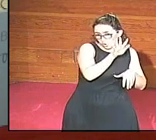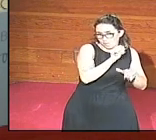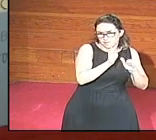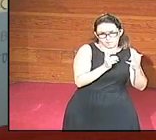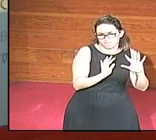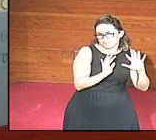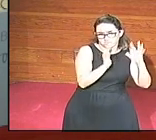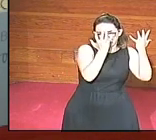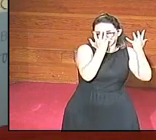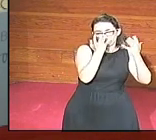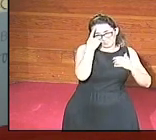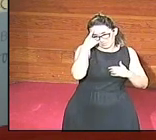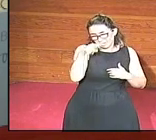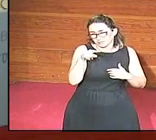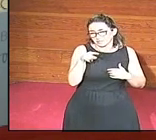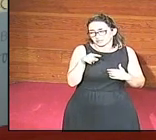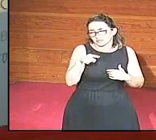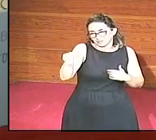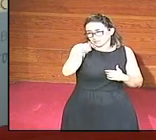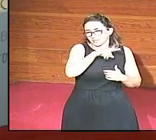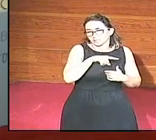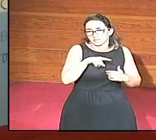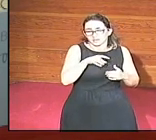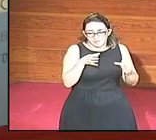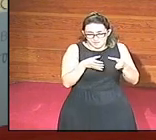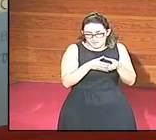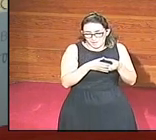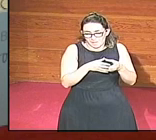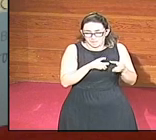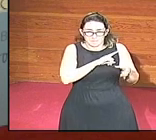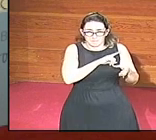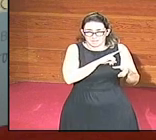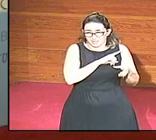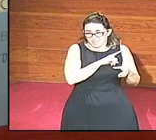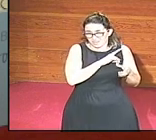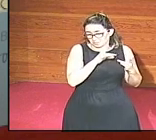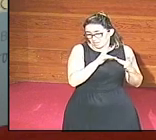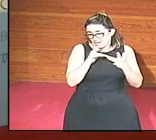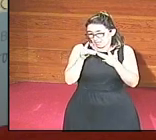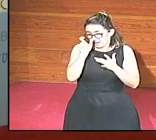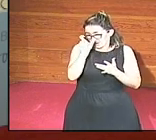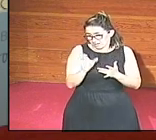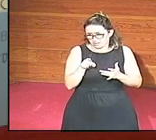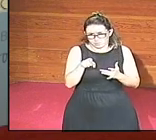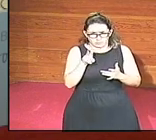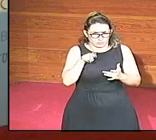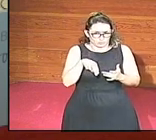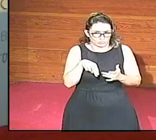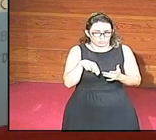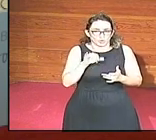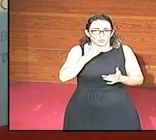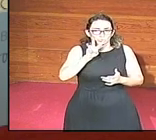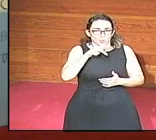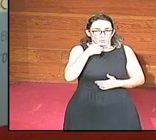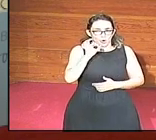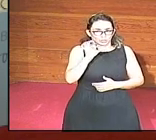sabéis que el líder de las milicias de Donetsk es un tal Girkin, que es criminal de guerra de Yugoslavia